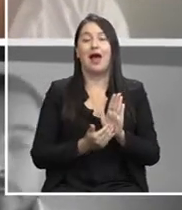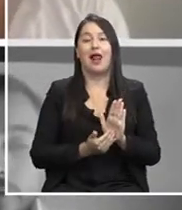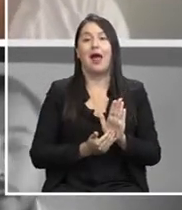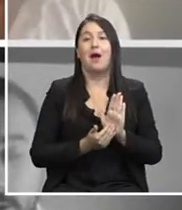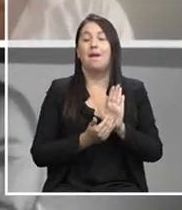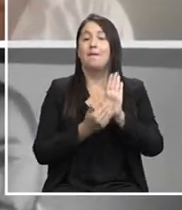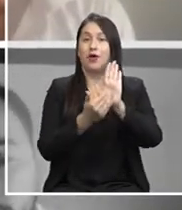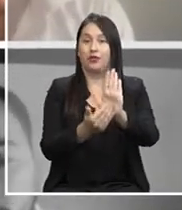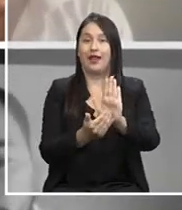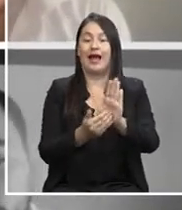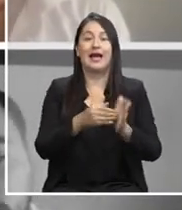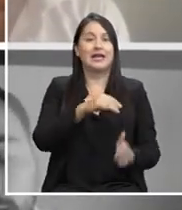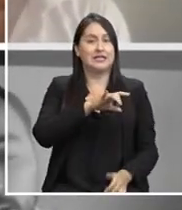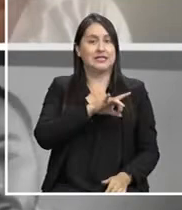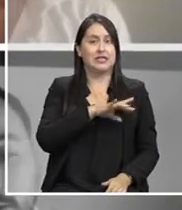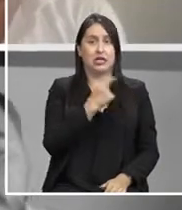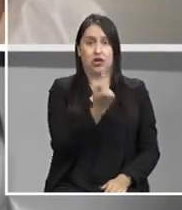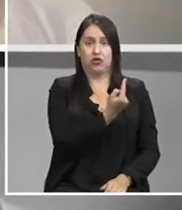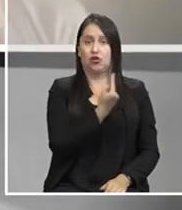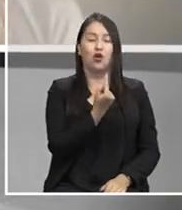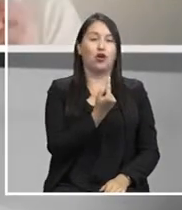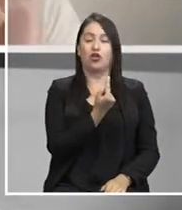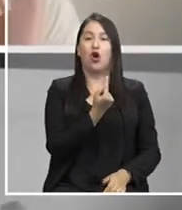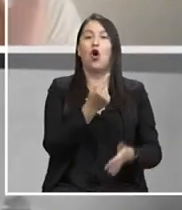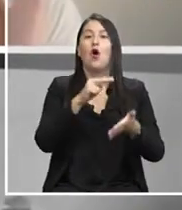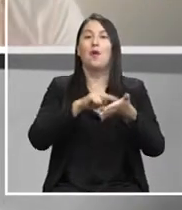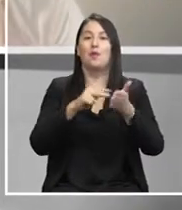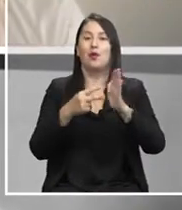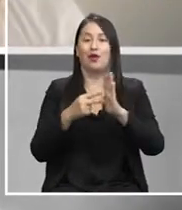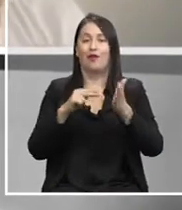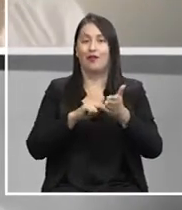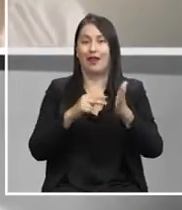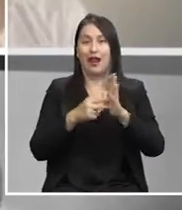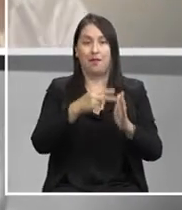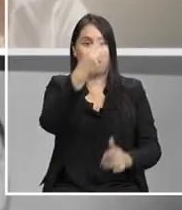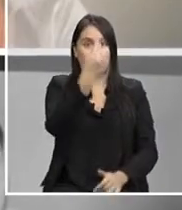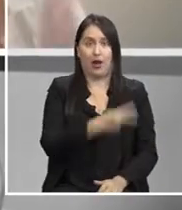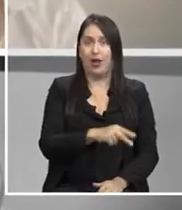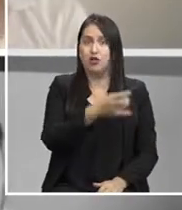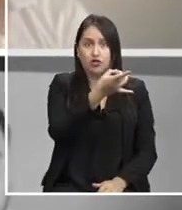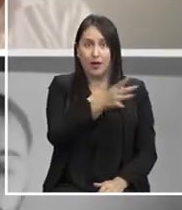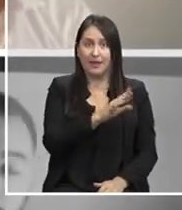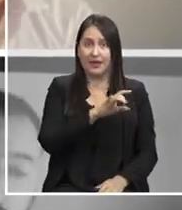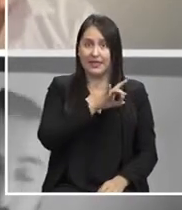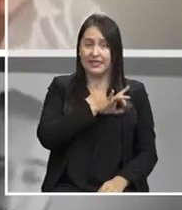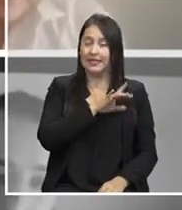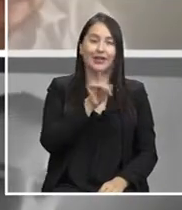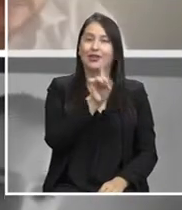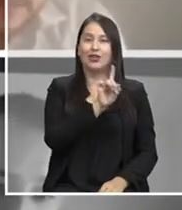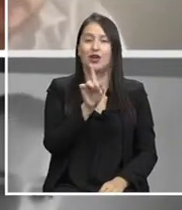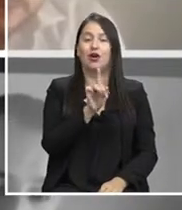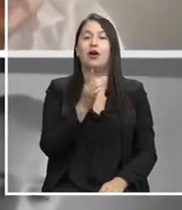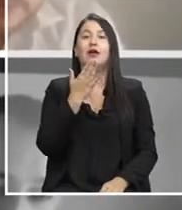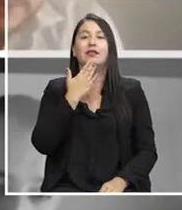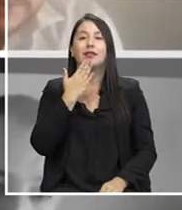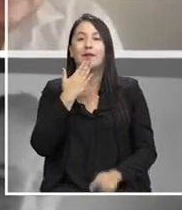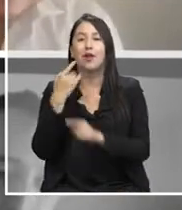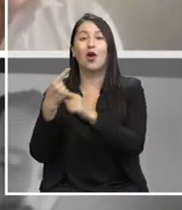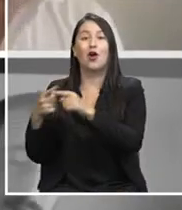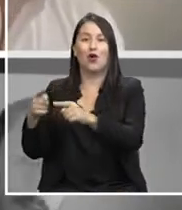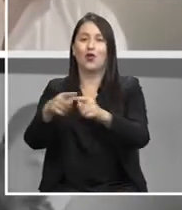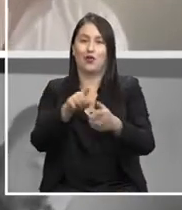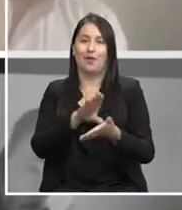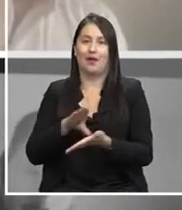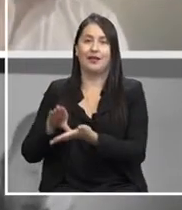solo, que los problemas de los cuales les voy a hablar no son propios a Chile nada más, sino que propios a la gran mayoría de los